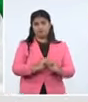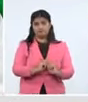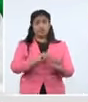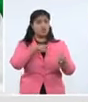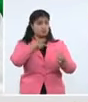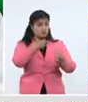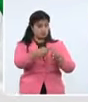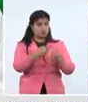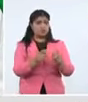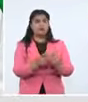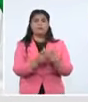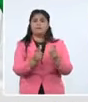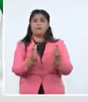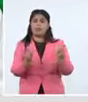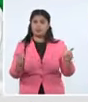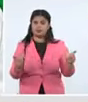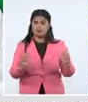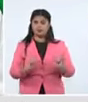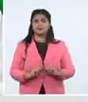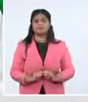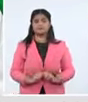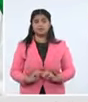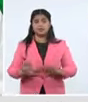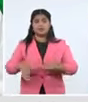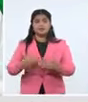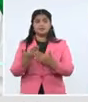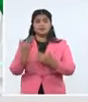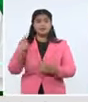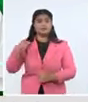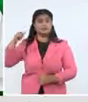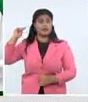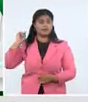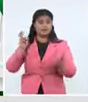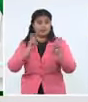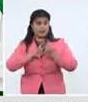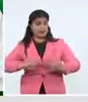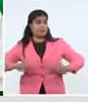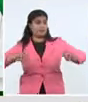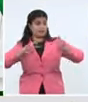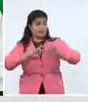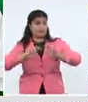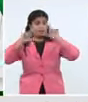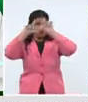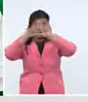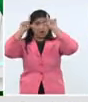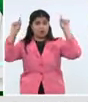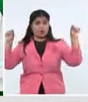diagnosticaron. Ayer se procesaron un total de